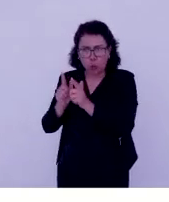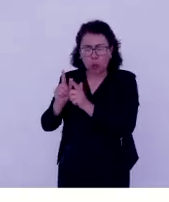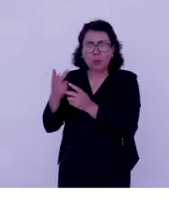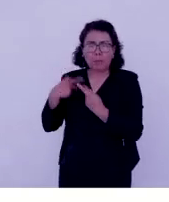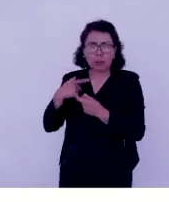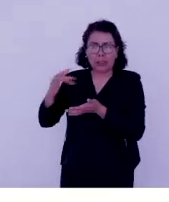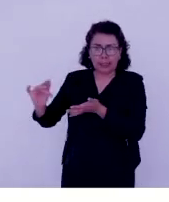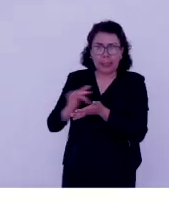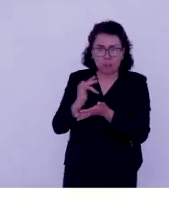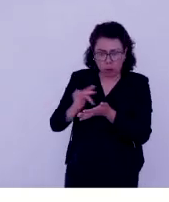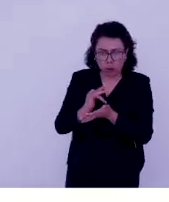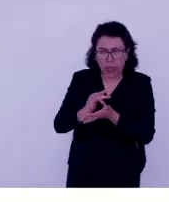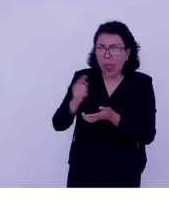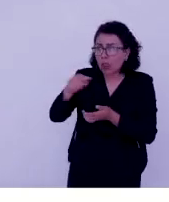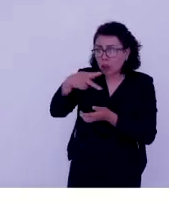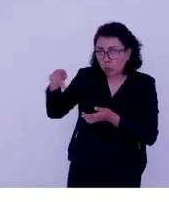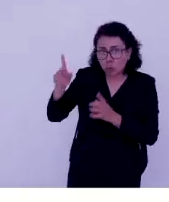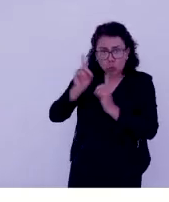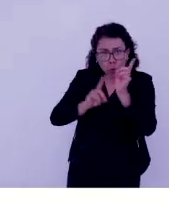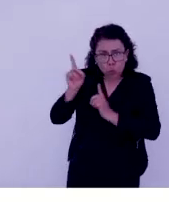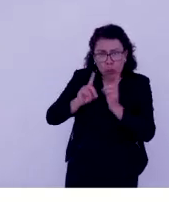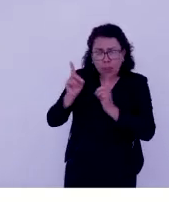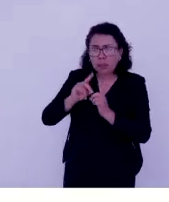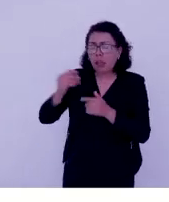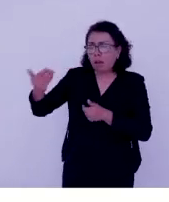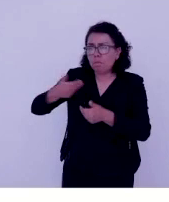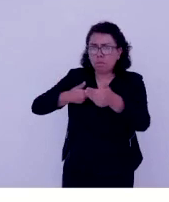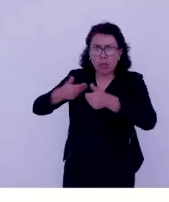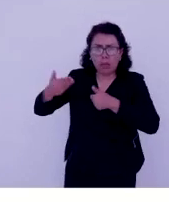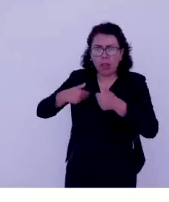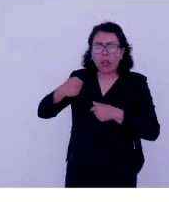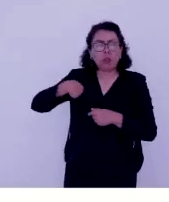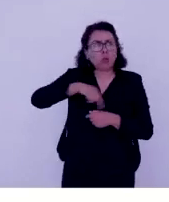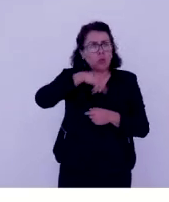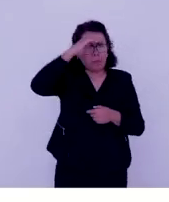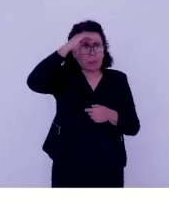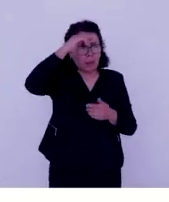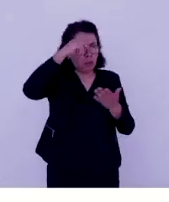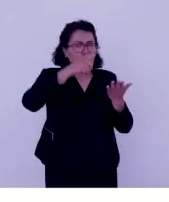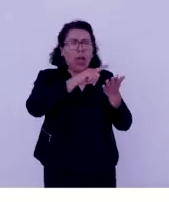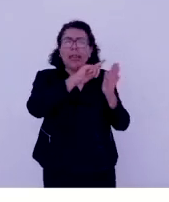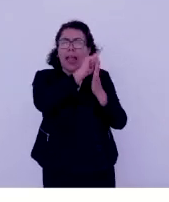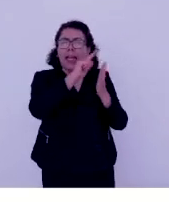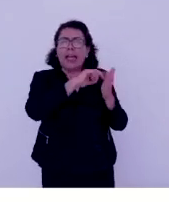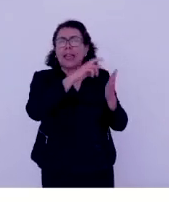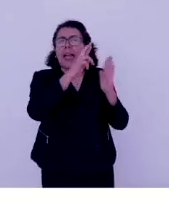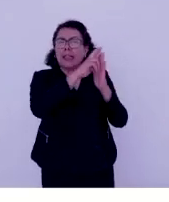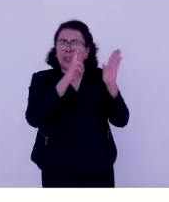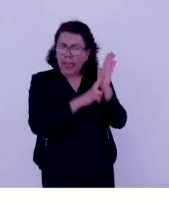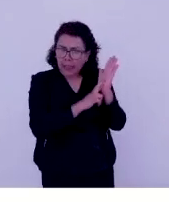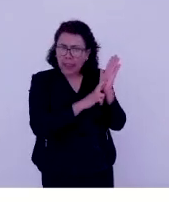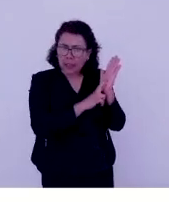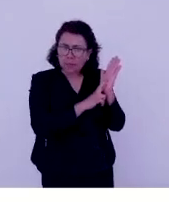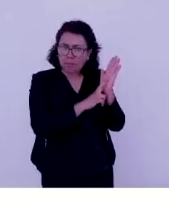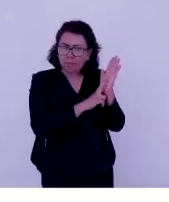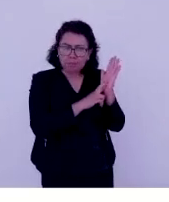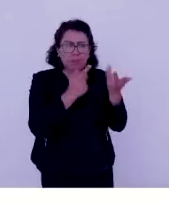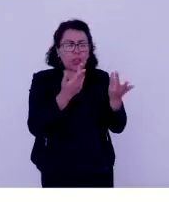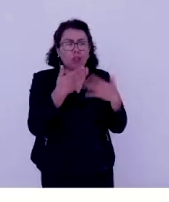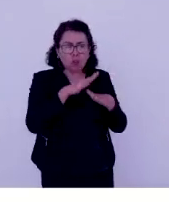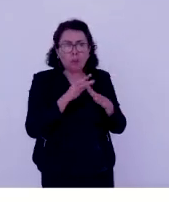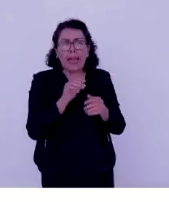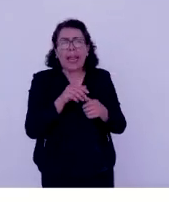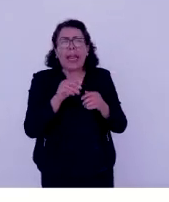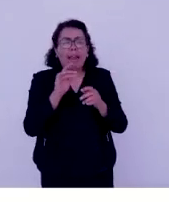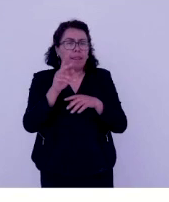y derivado de recoger sus inquietudes y preocupaciones realizamos reformas al reglamento de la coordinación de peritos ejercicio que